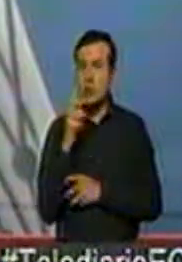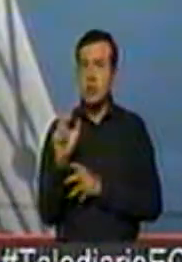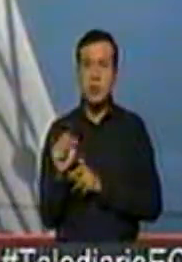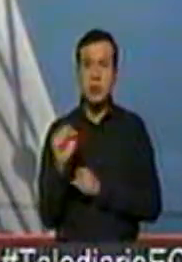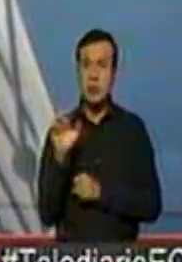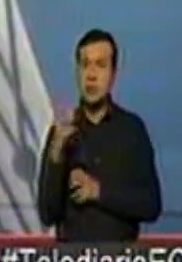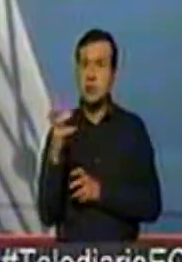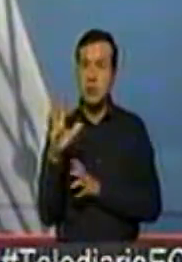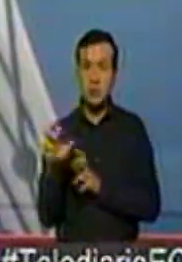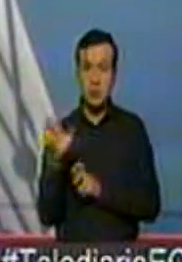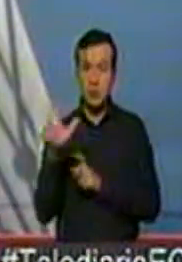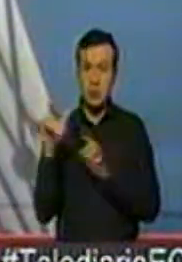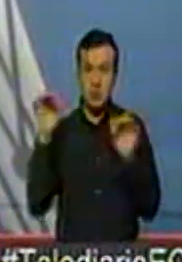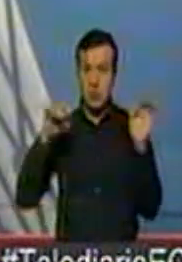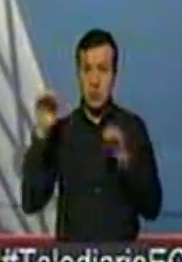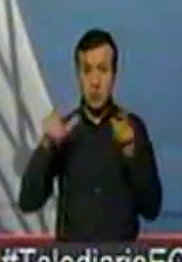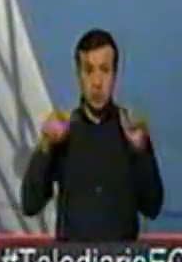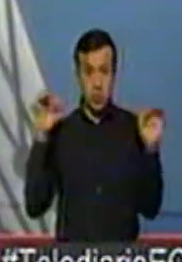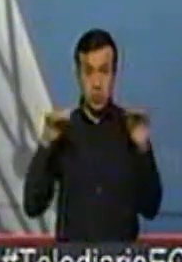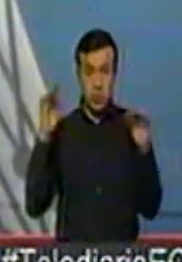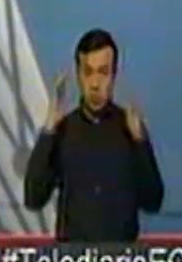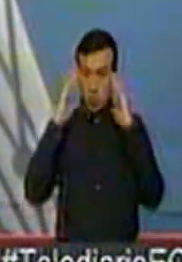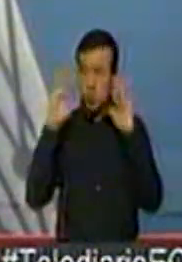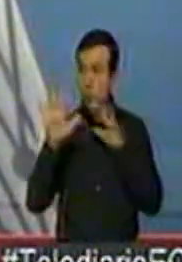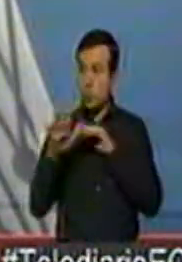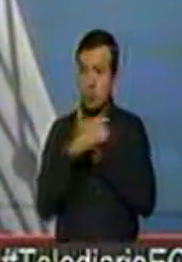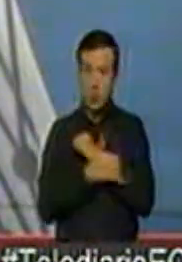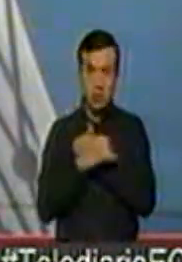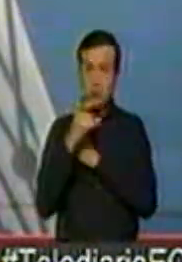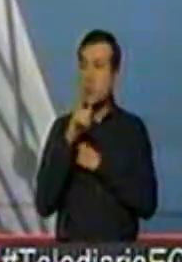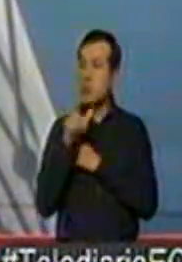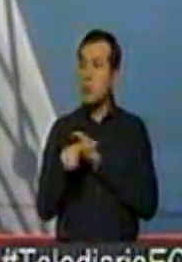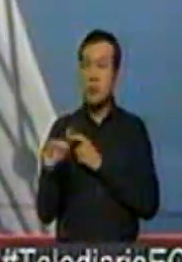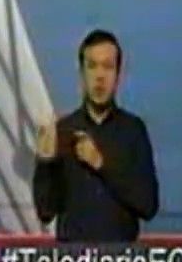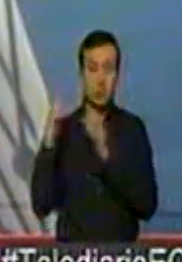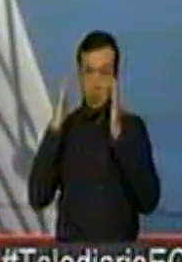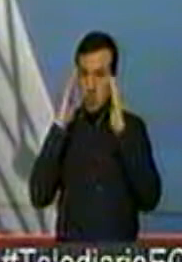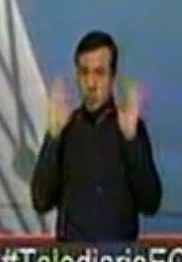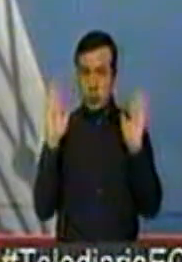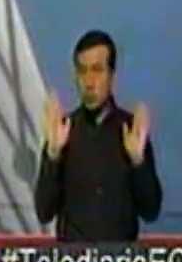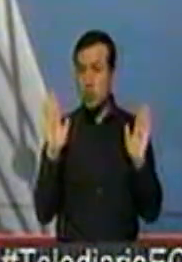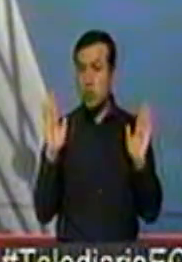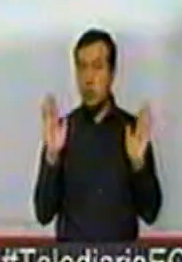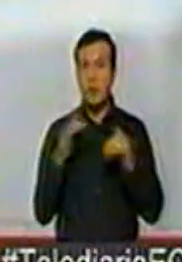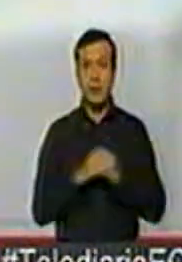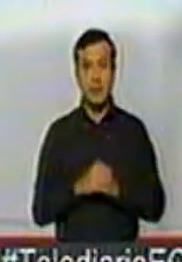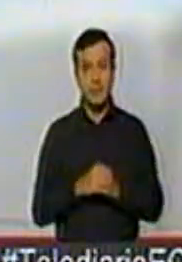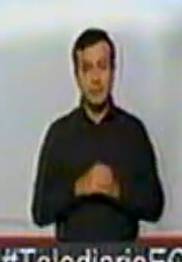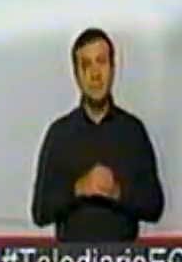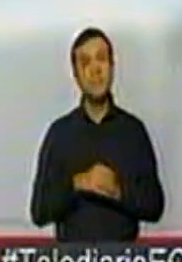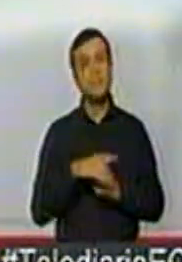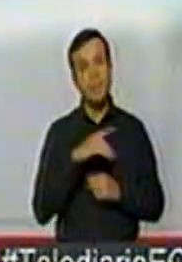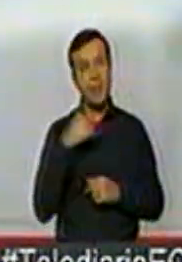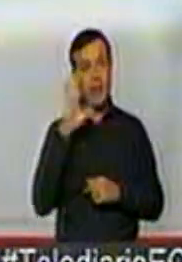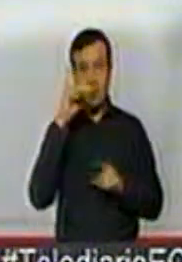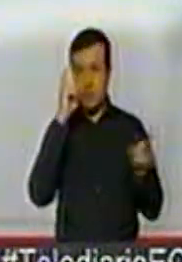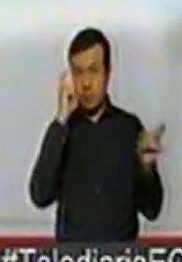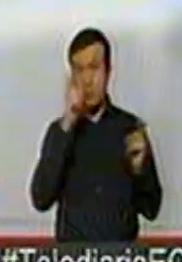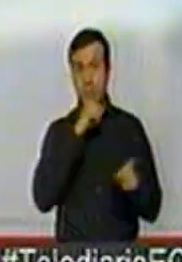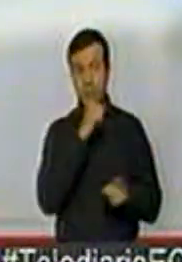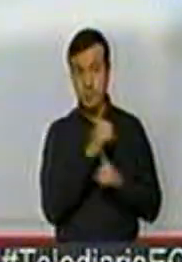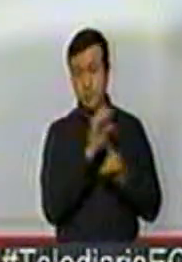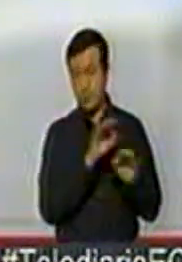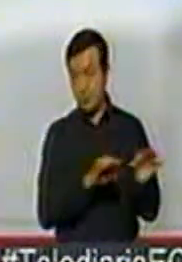empiecen a poblarse de personas que no se sabe de dónde vienen, que no se sabe quiénes son y cuáles son sus intenciones? Bueno, eso significa mayor control. Yo creo que es